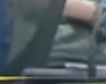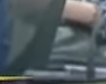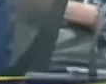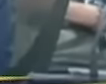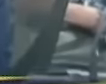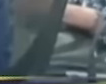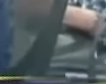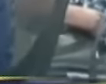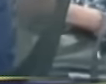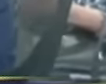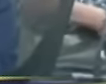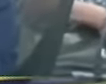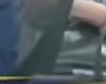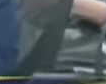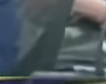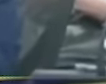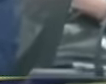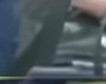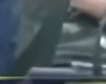insistir una vez más.